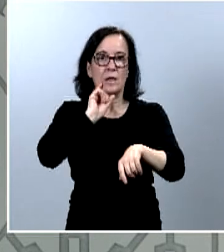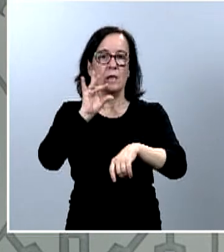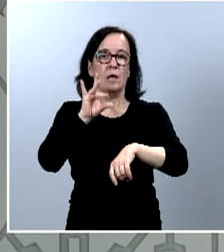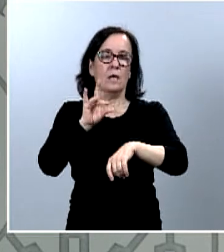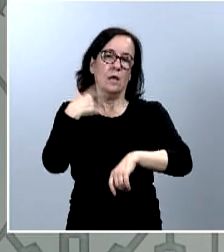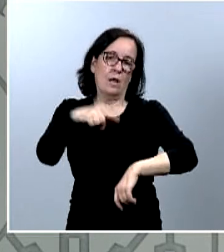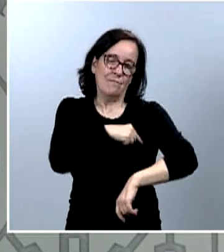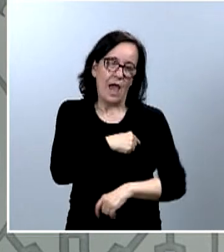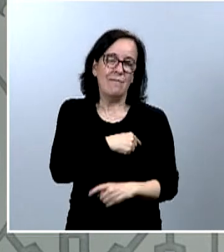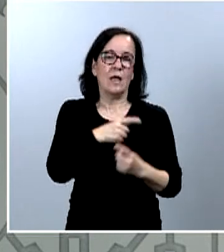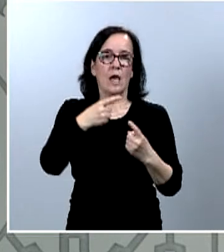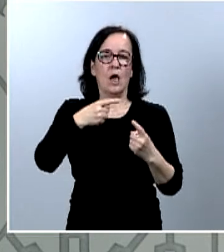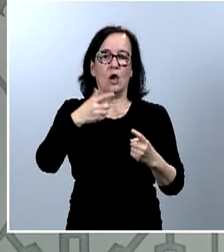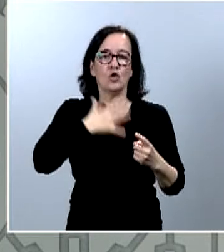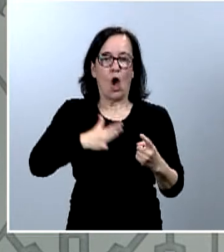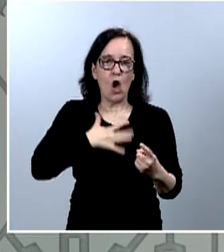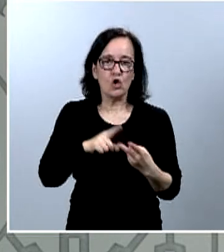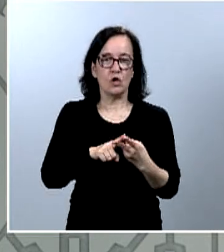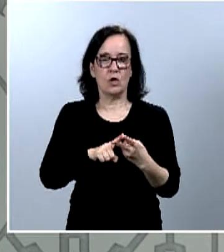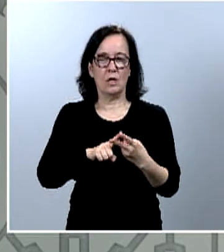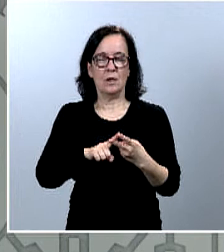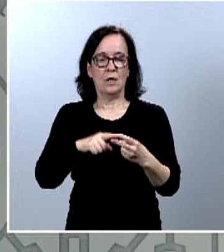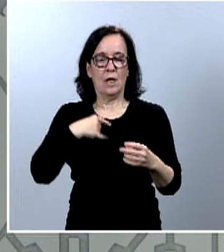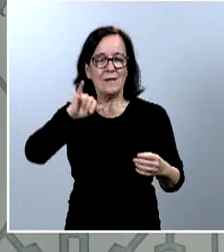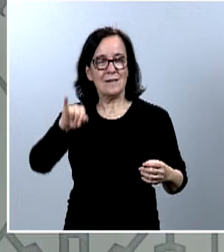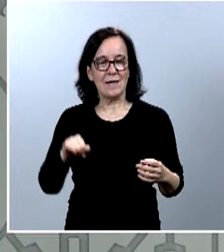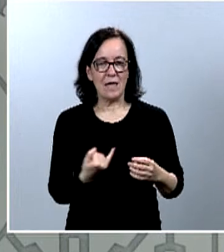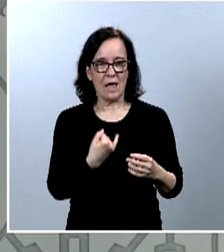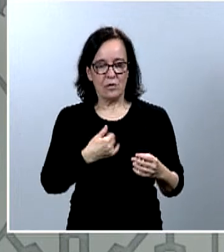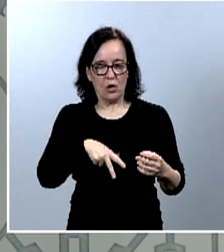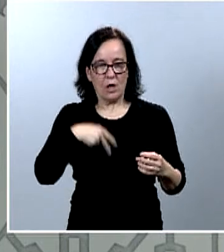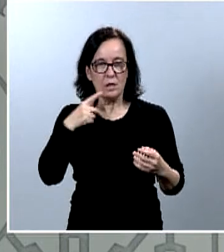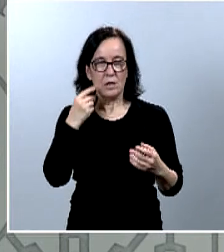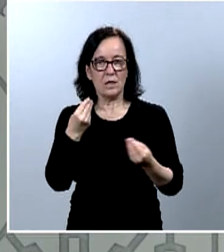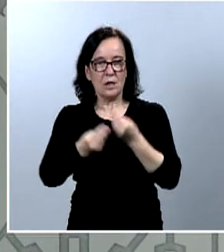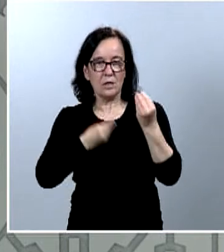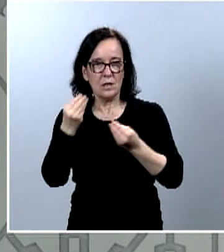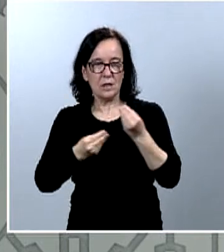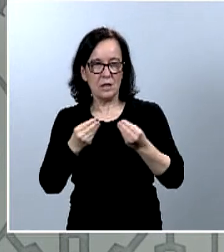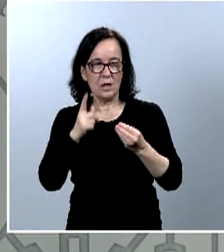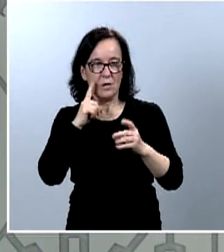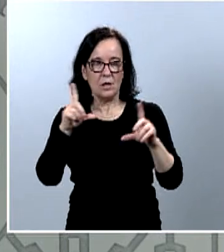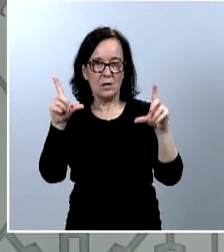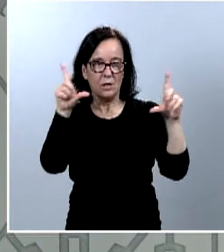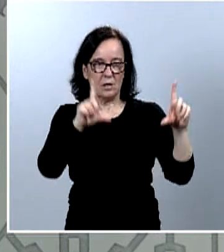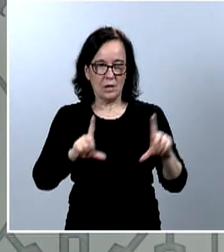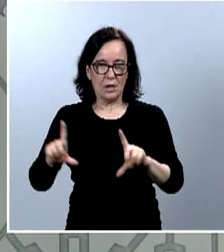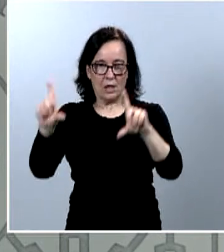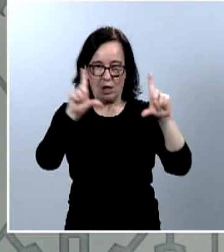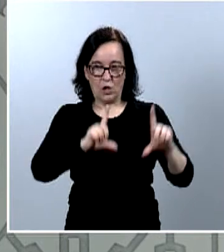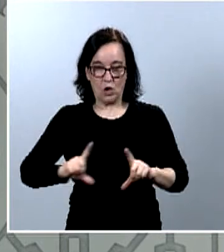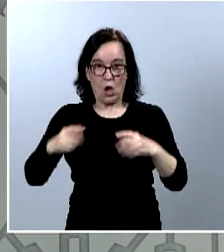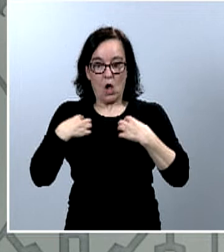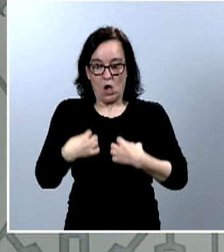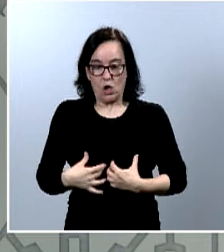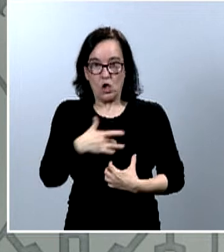tos, cansancio generalizado y una radiografía que presenta un cuadro neumónico bilateral, pues